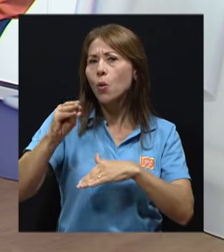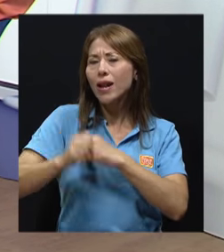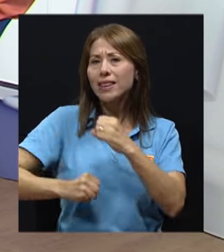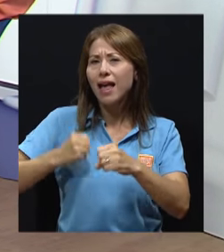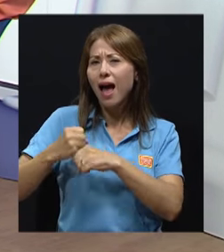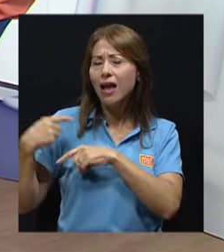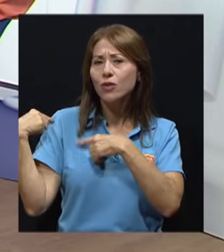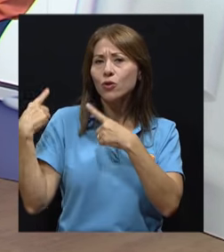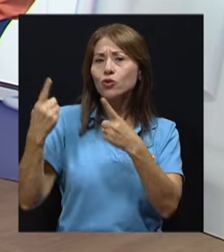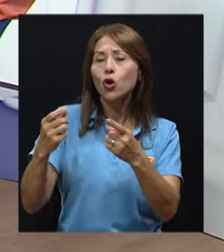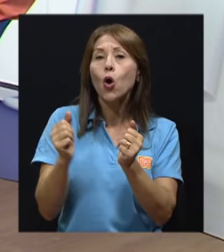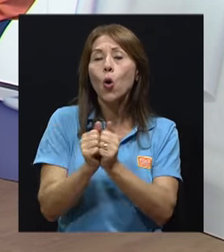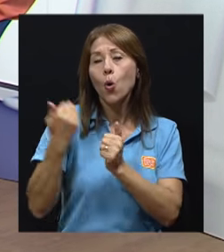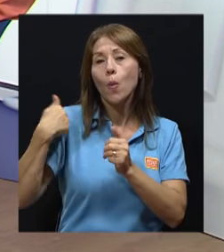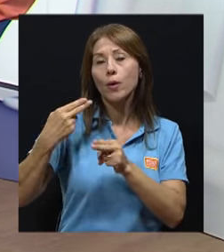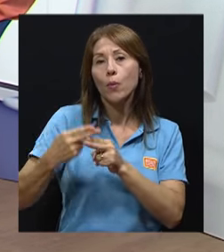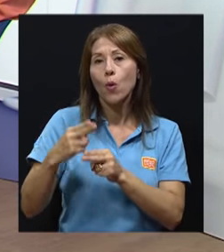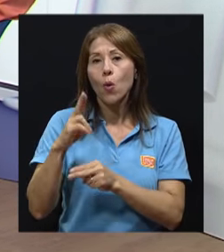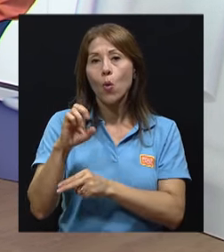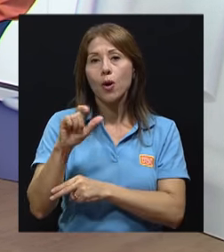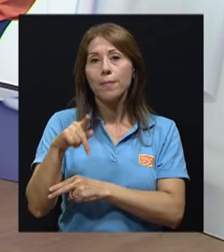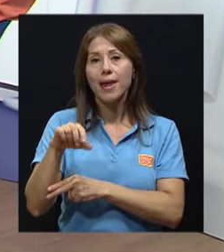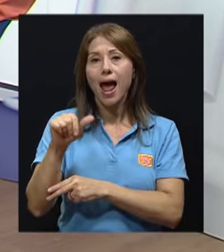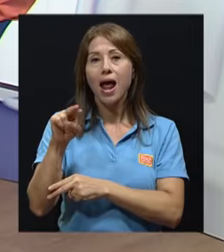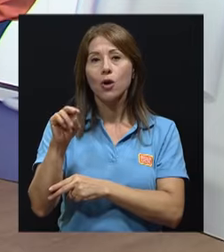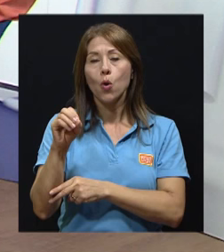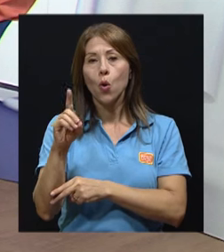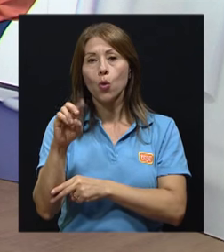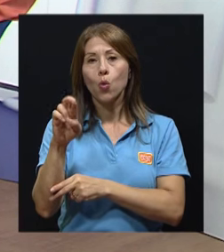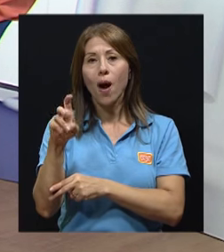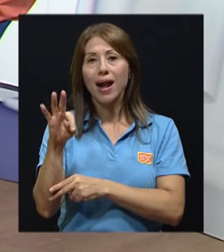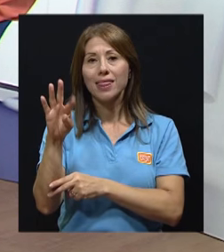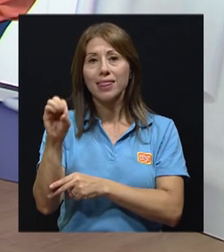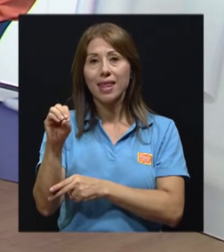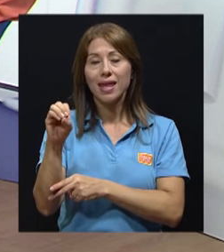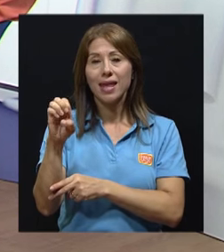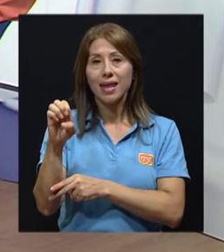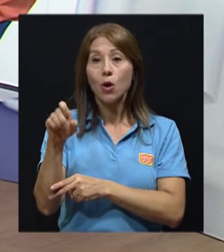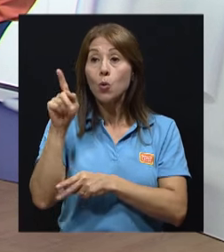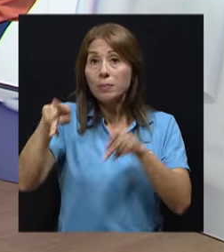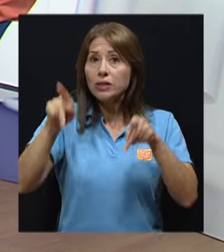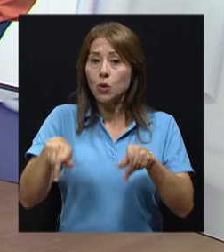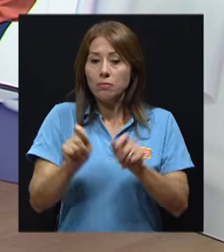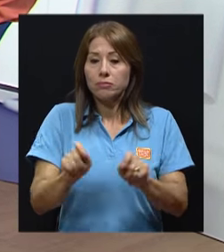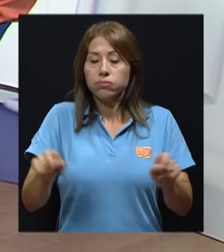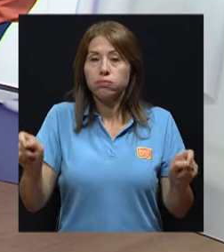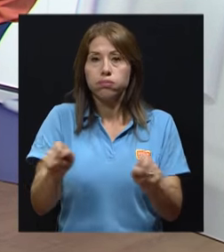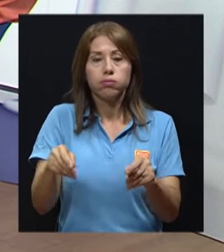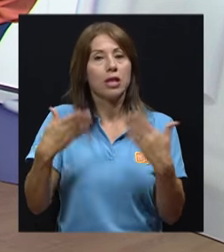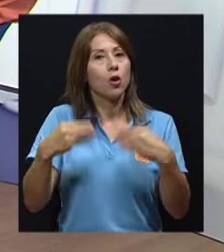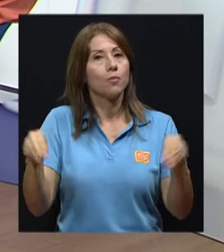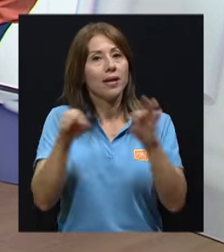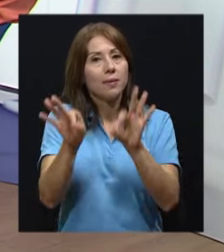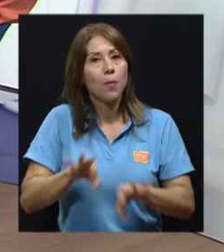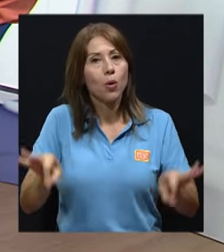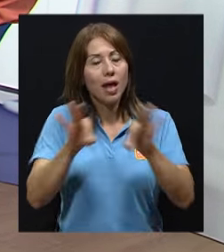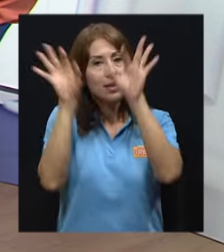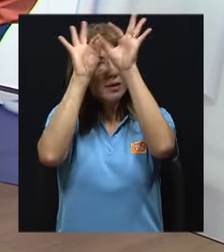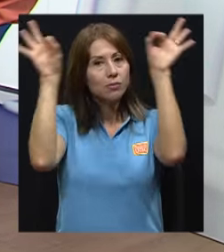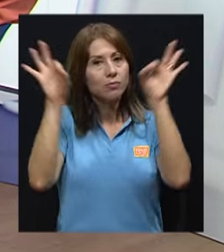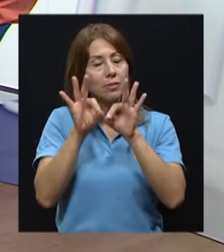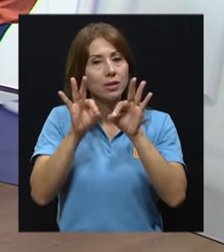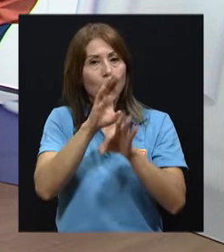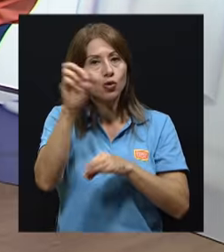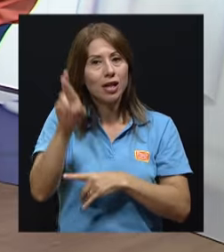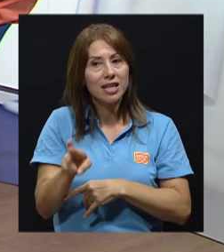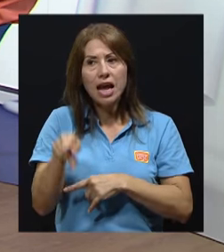hace más de 40 años conp Duarte uno de los marimbistas más importantes de Costa Rica y creó toda una escuela y